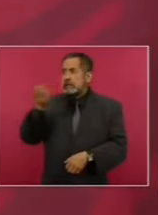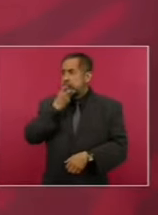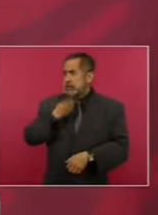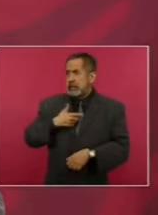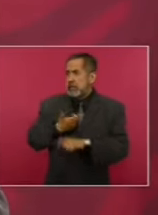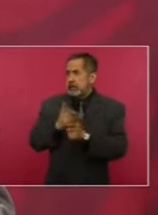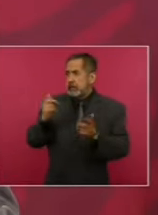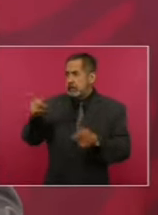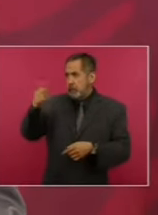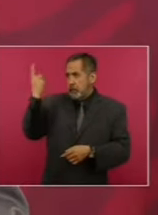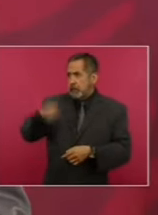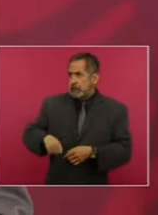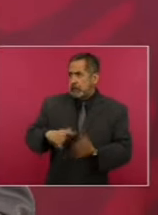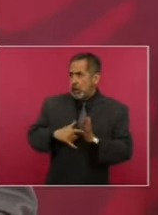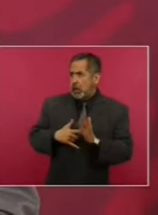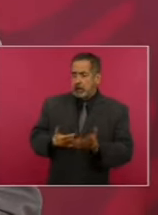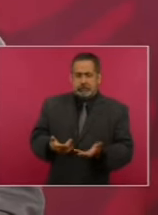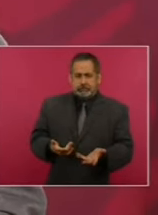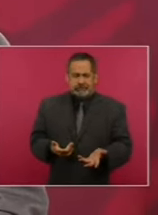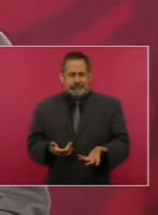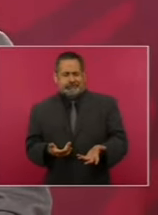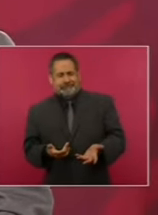señor.